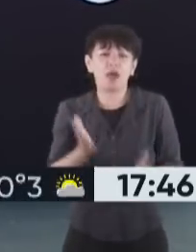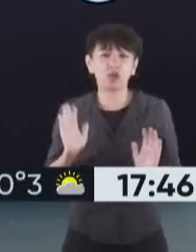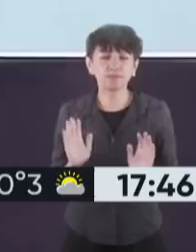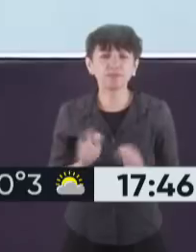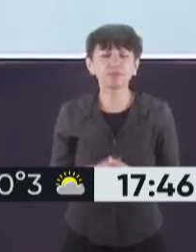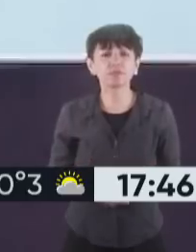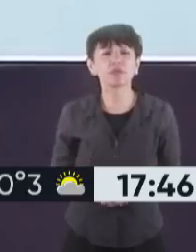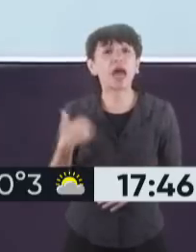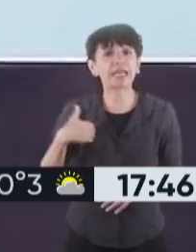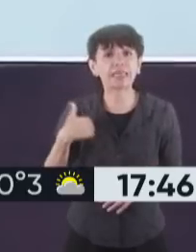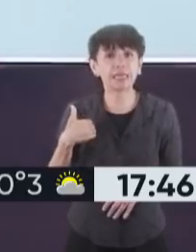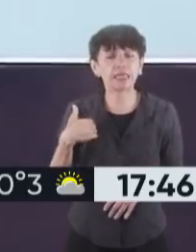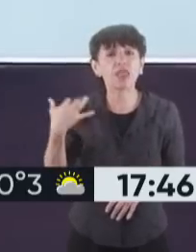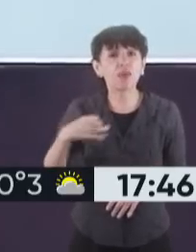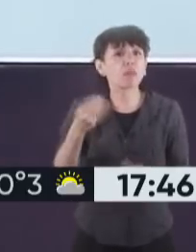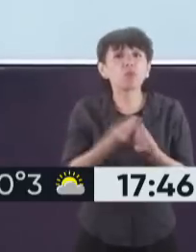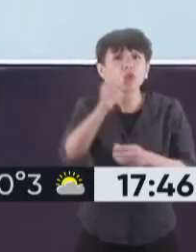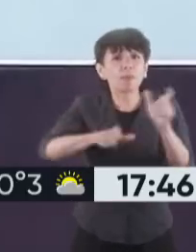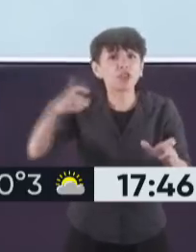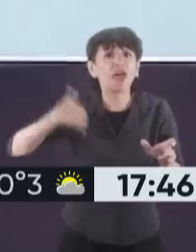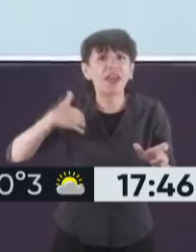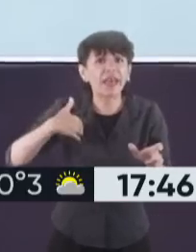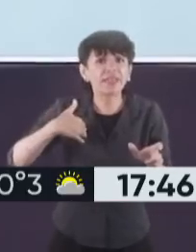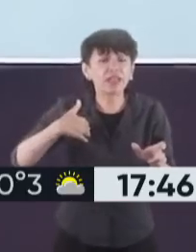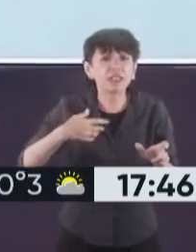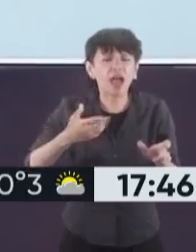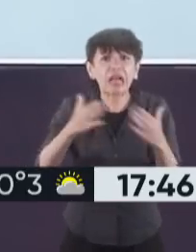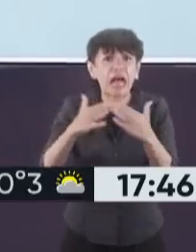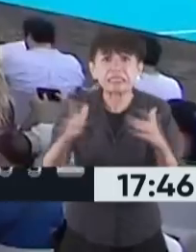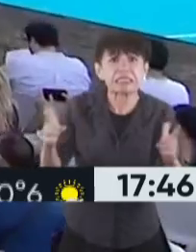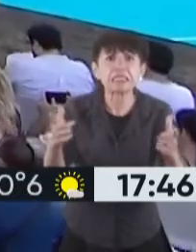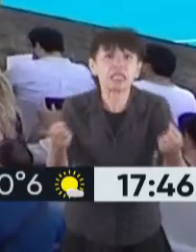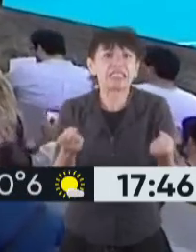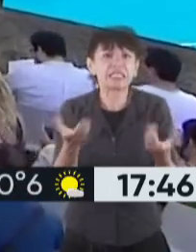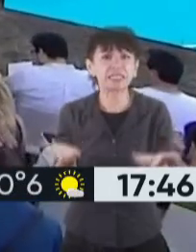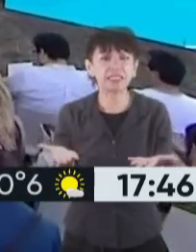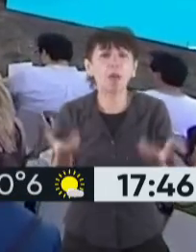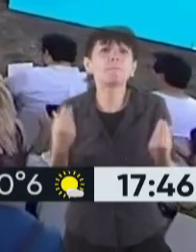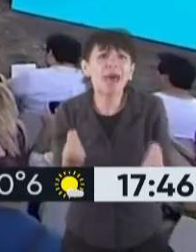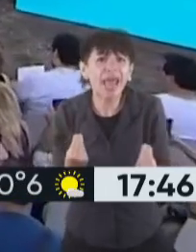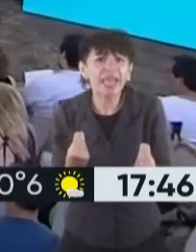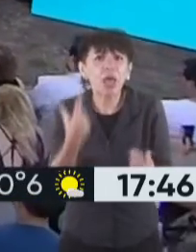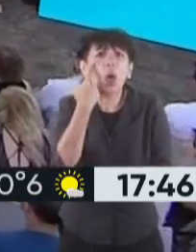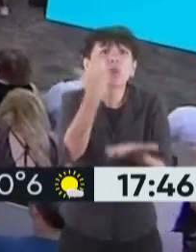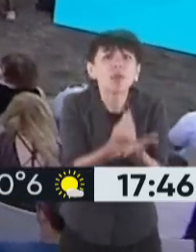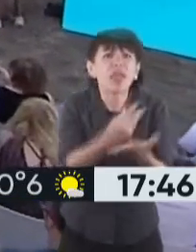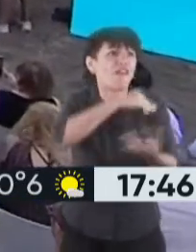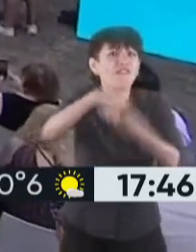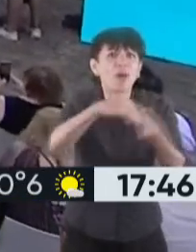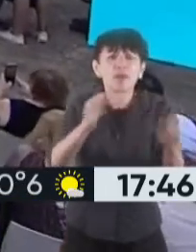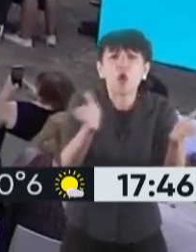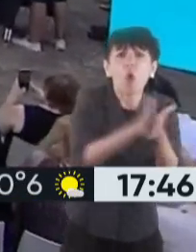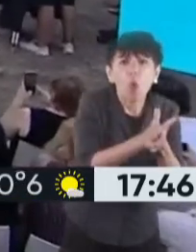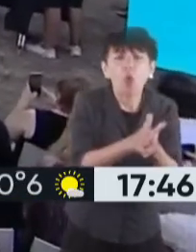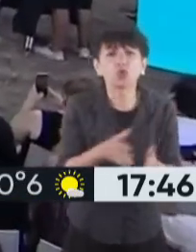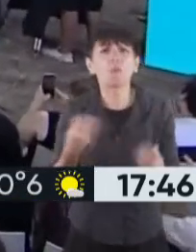Argentina, la verdad, hay muchos argentinos y muchas argentinas que necesitan su vivienda para vivir con su familia independientemente, para dejar